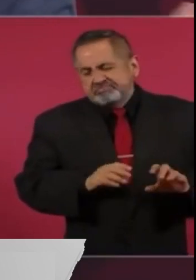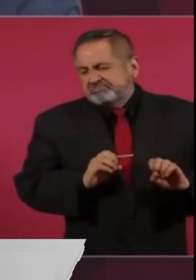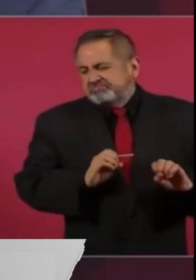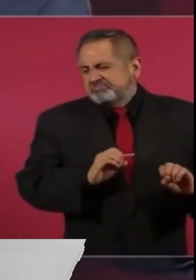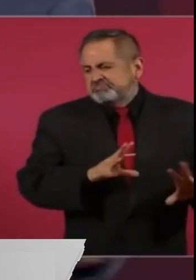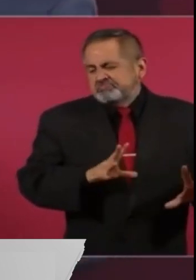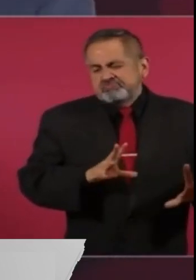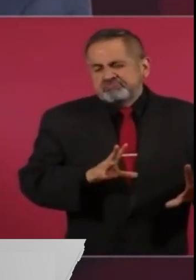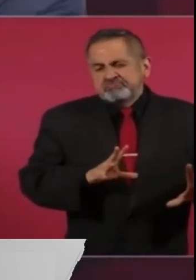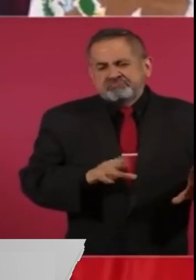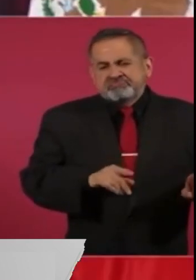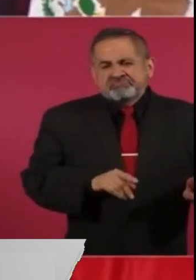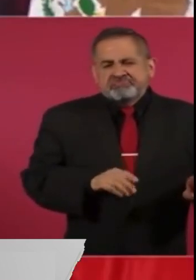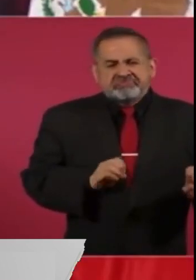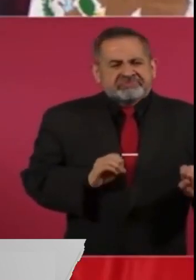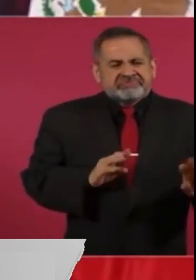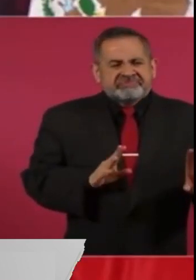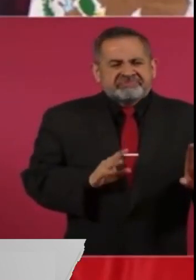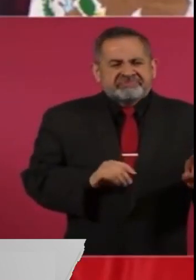que